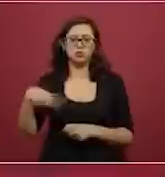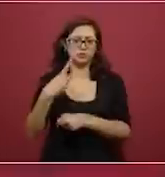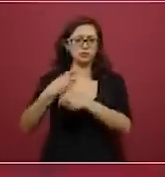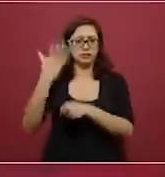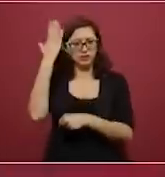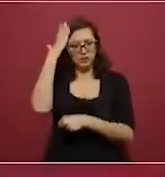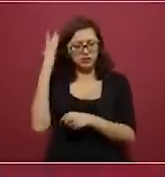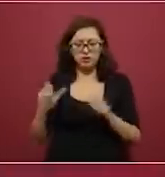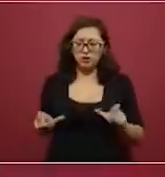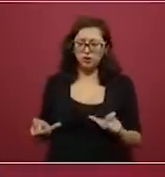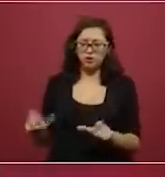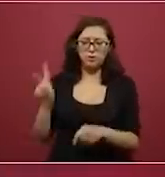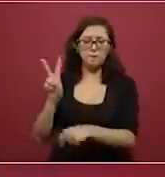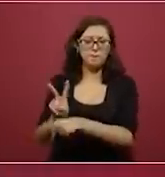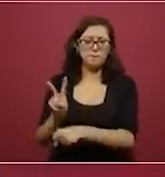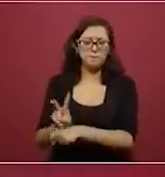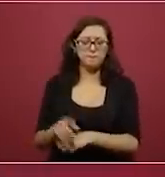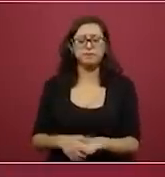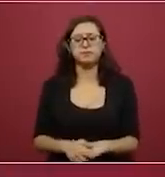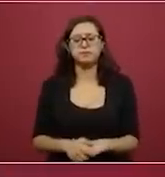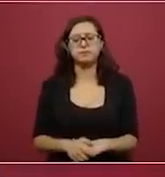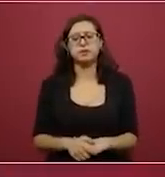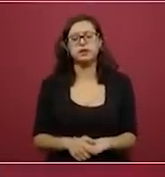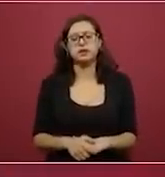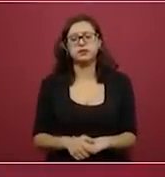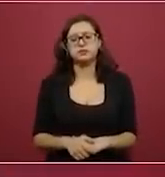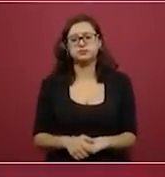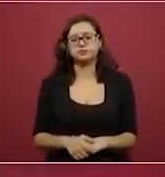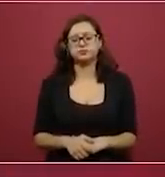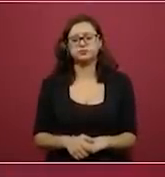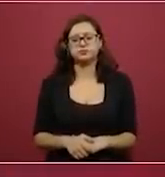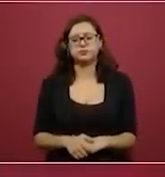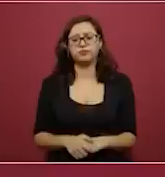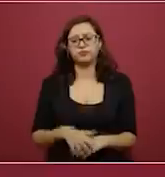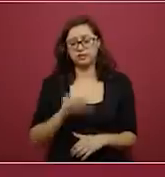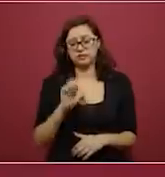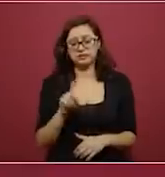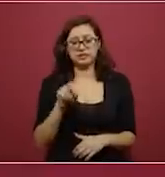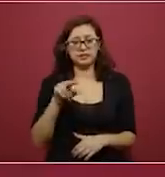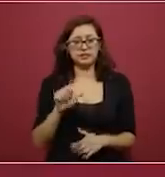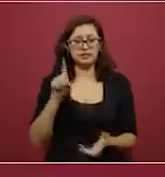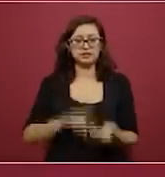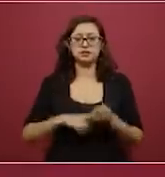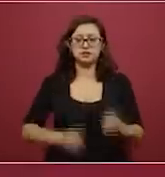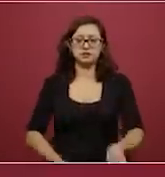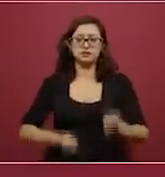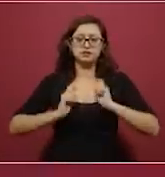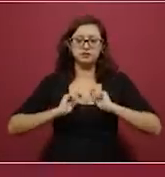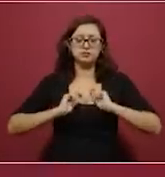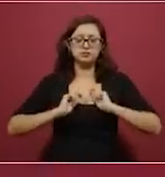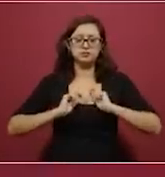guarnición militar en el estado mayor del aceite de la defensa nacional un cargo como